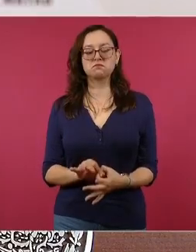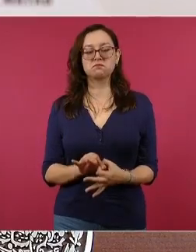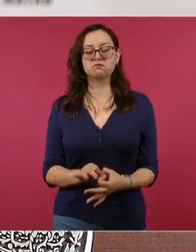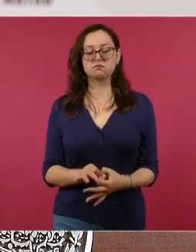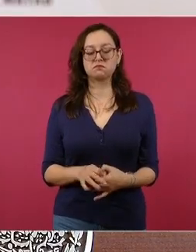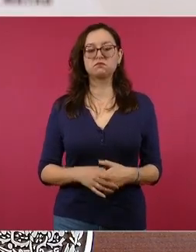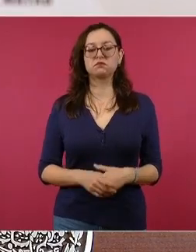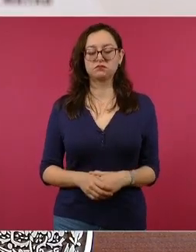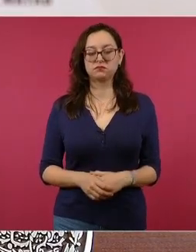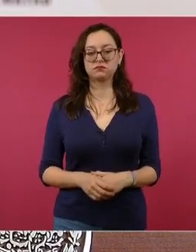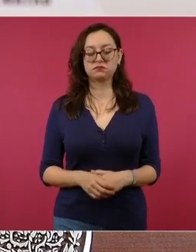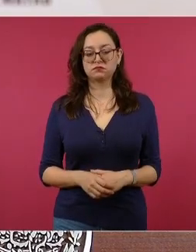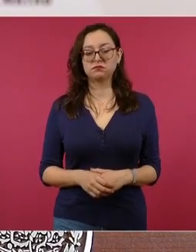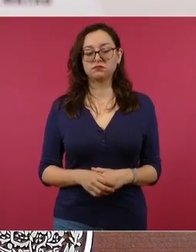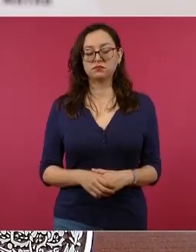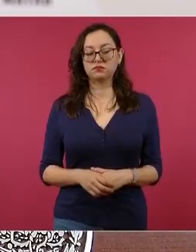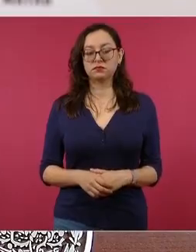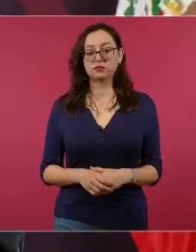Por cierto,